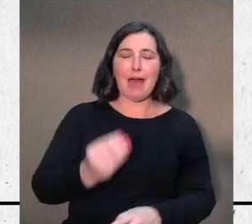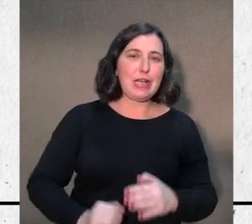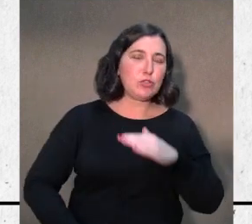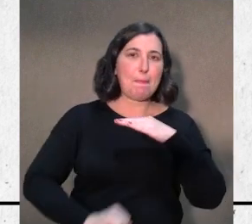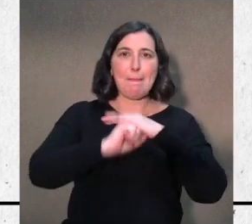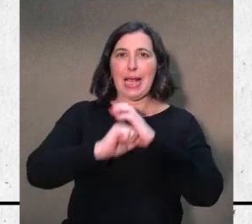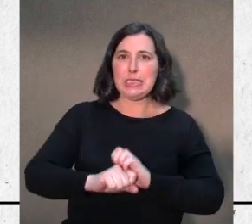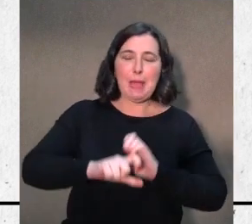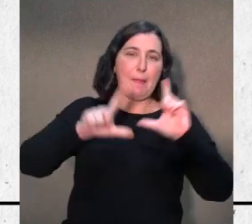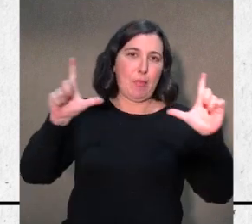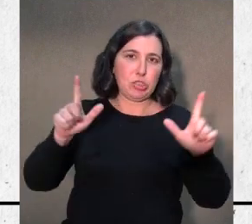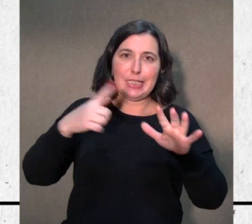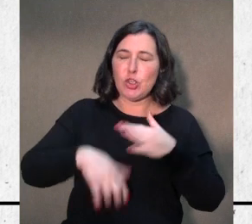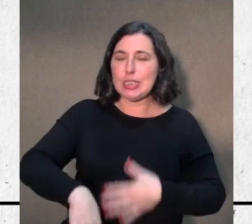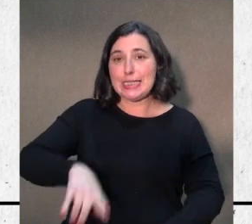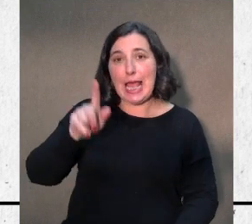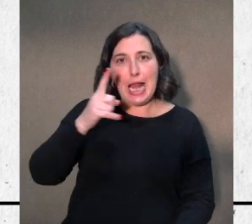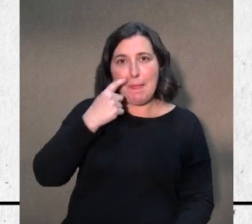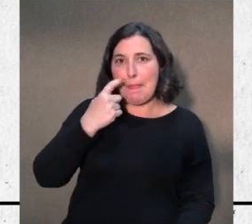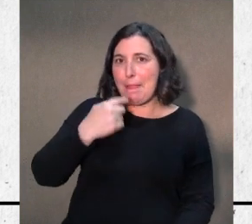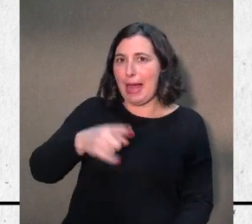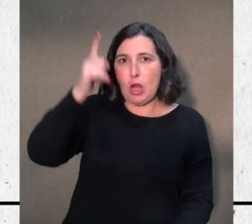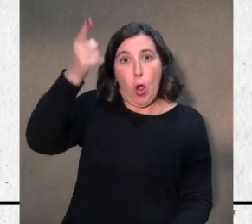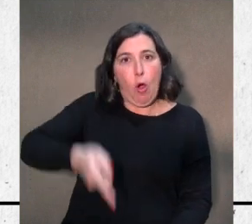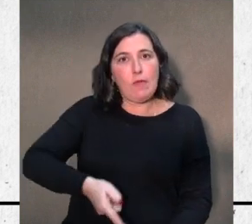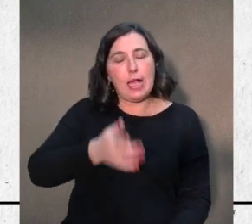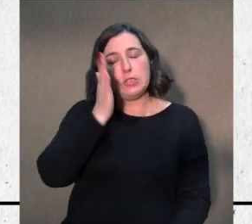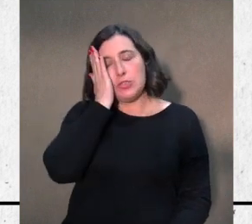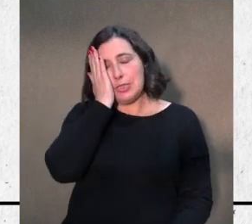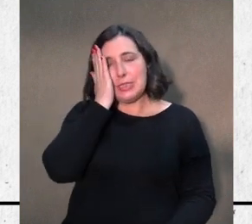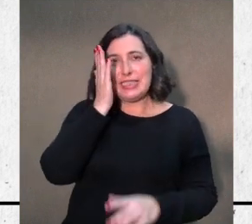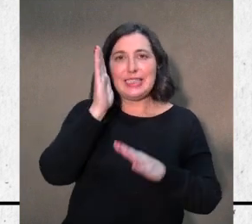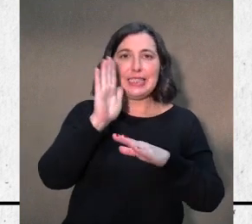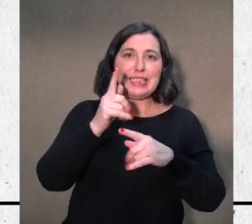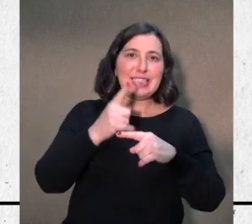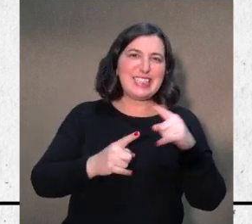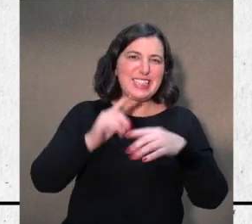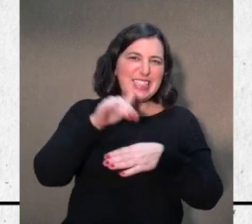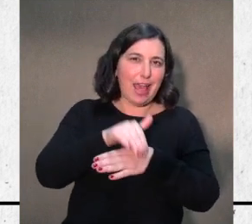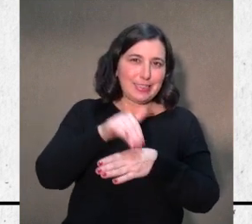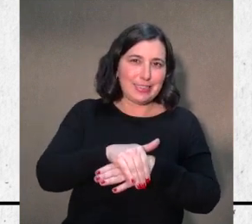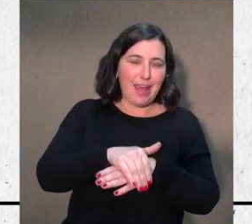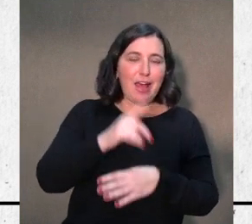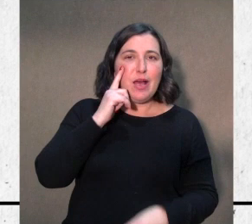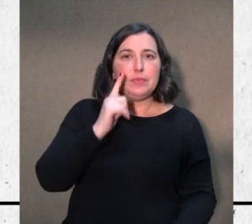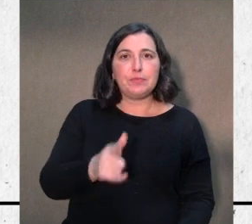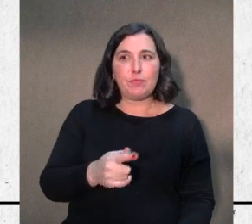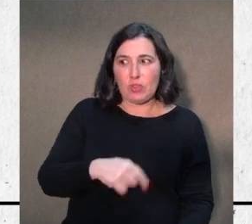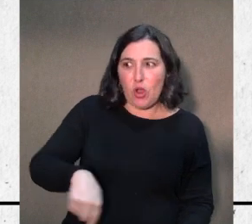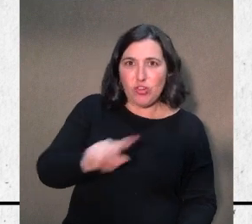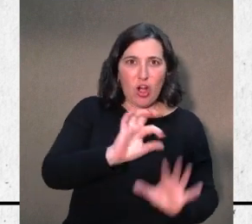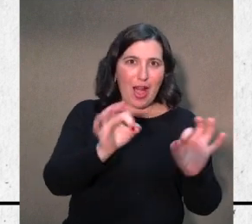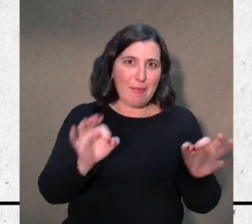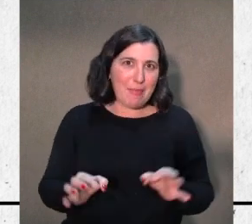cuatro hermanos, entonces era todo un tema porque a veces nos mandaban para afuera porque jugábamos mucho en la vereda, que se podía.